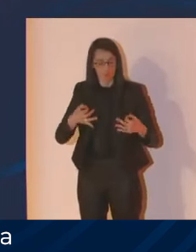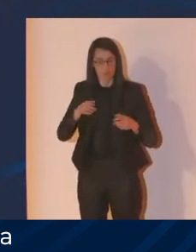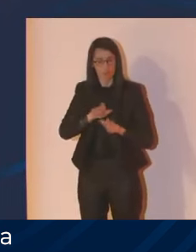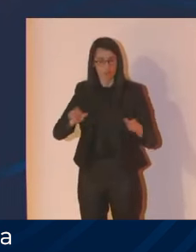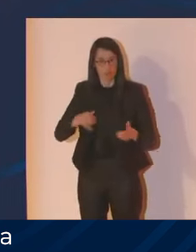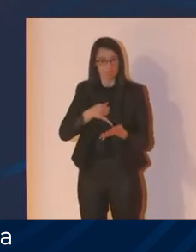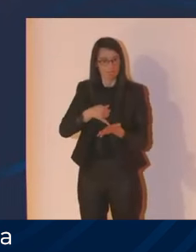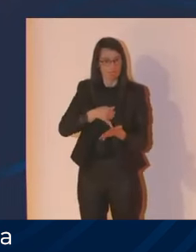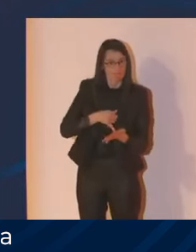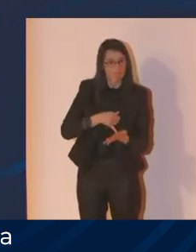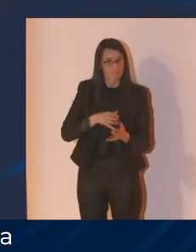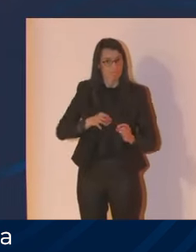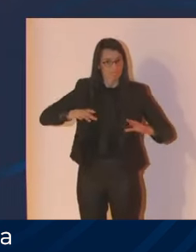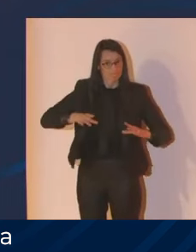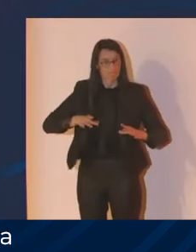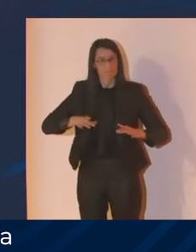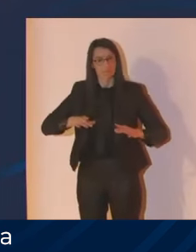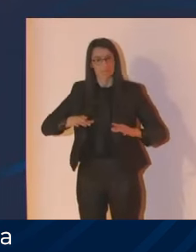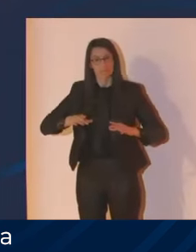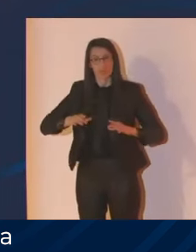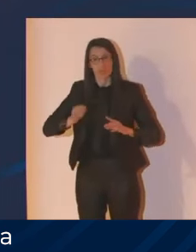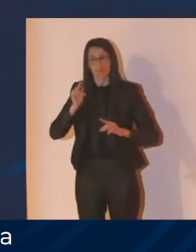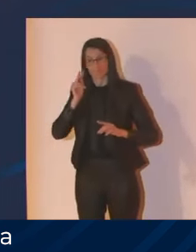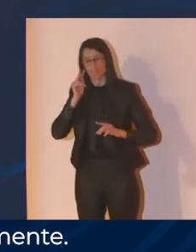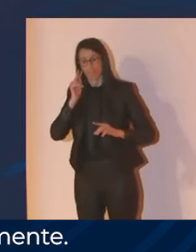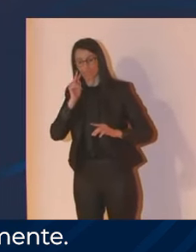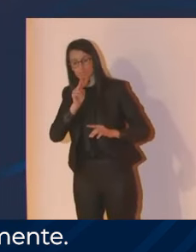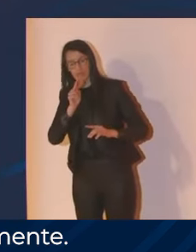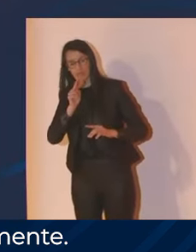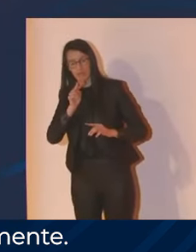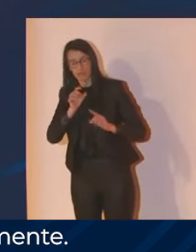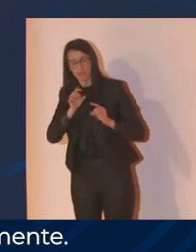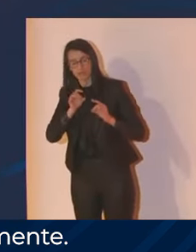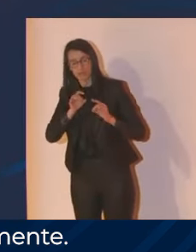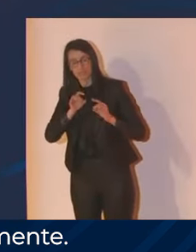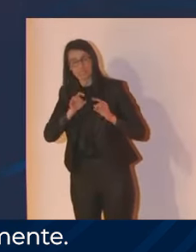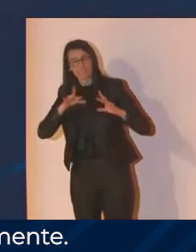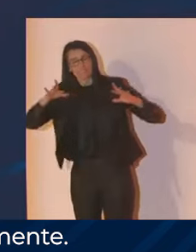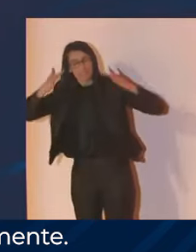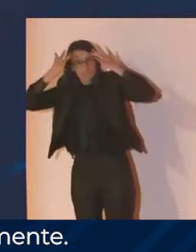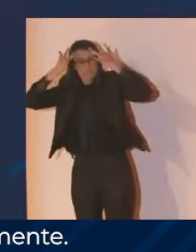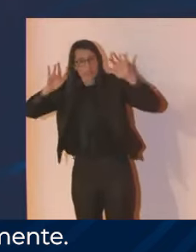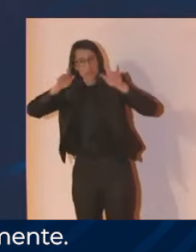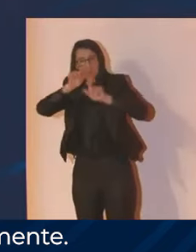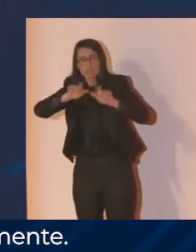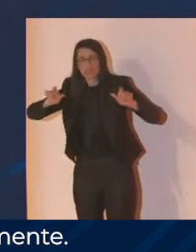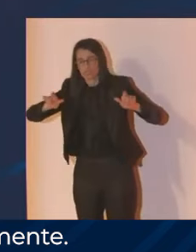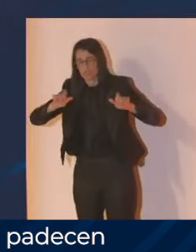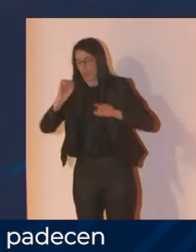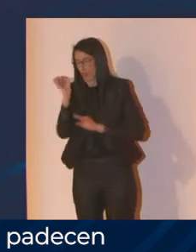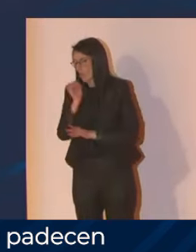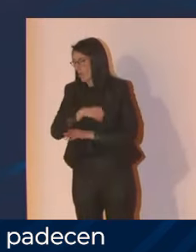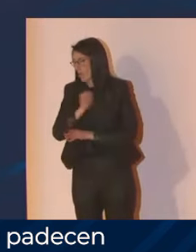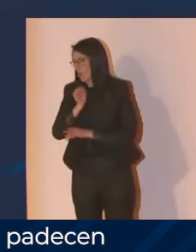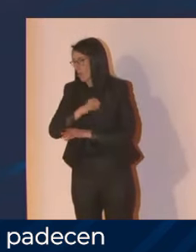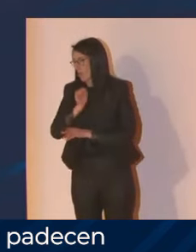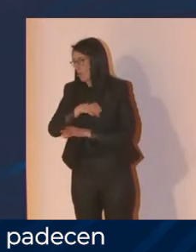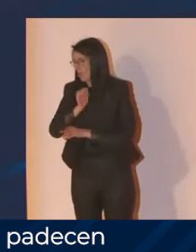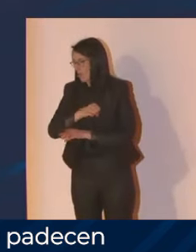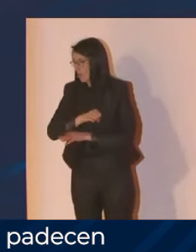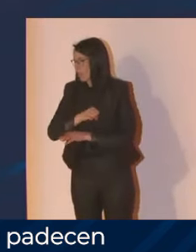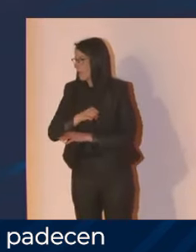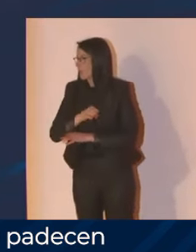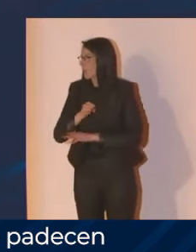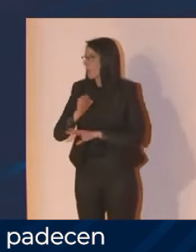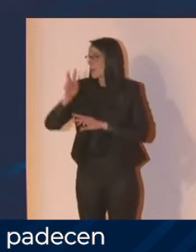sensibilidad de una mirada a través de la cámara para aquellos a quienes nadie presta atención normalmente, la